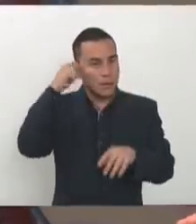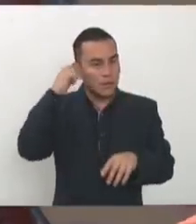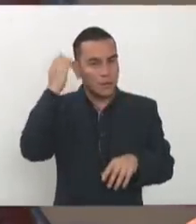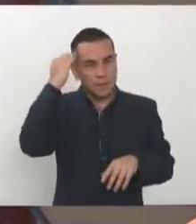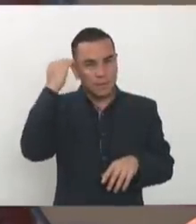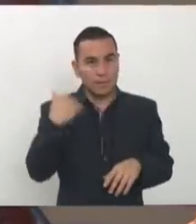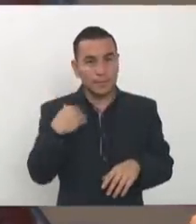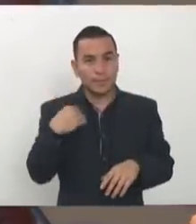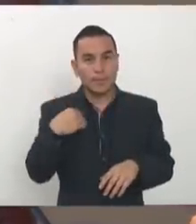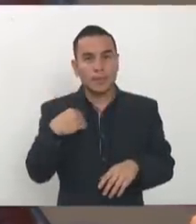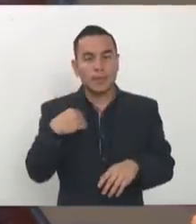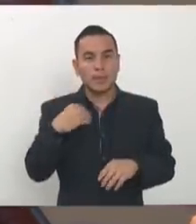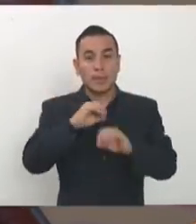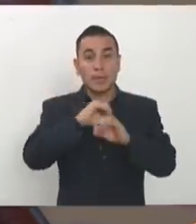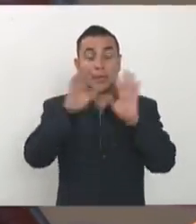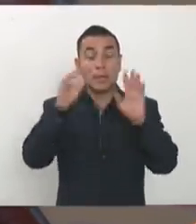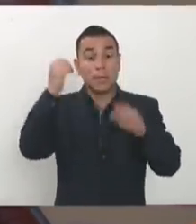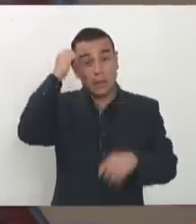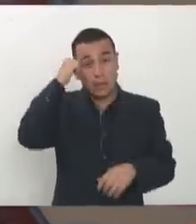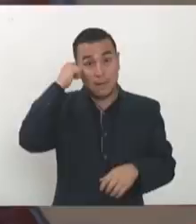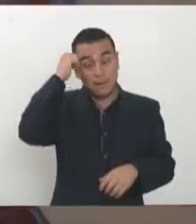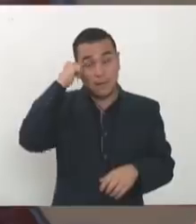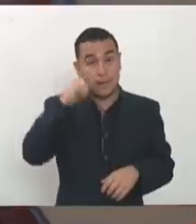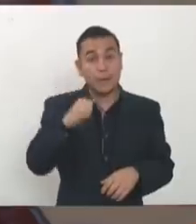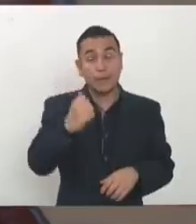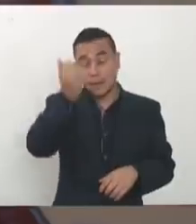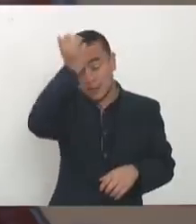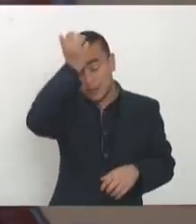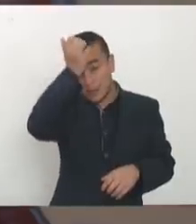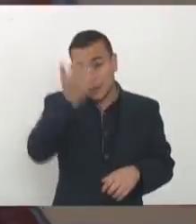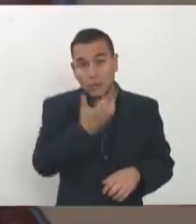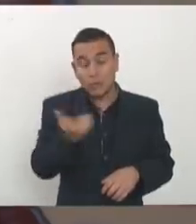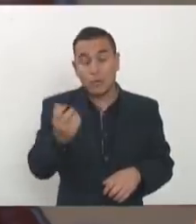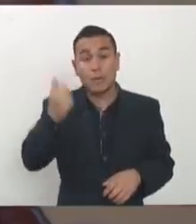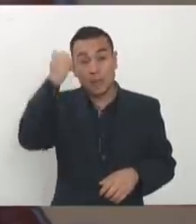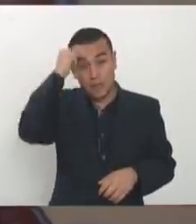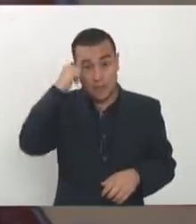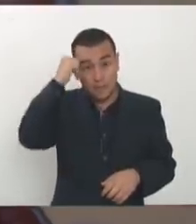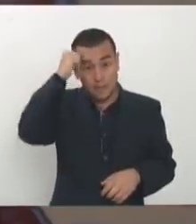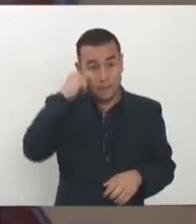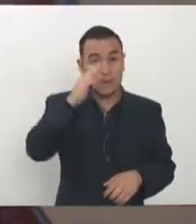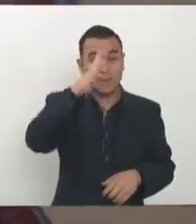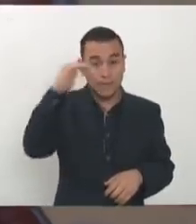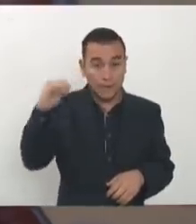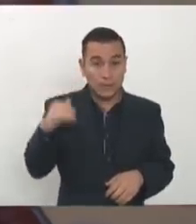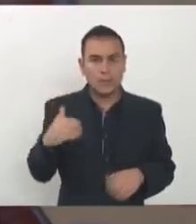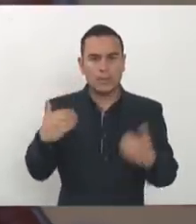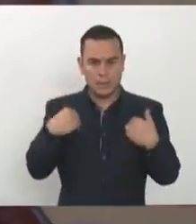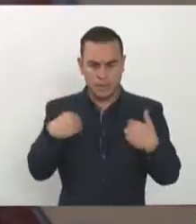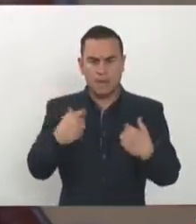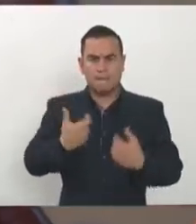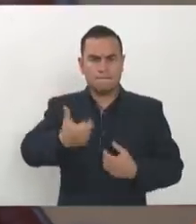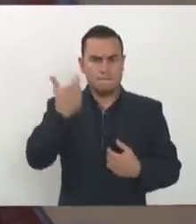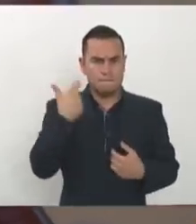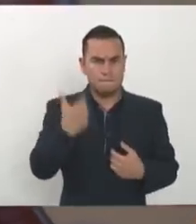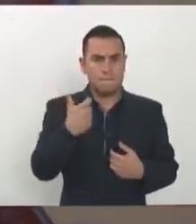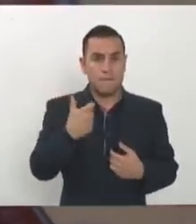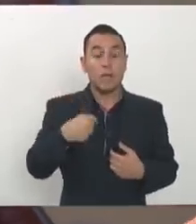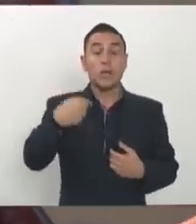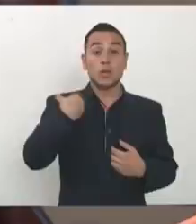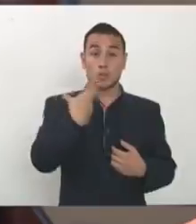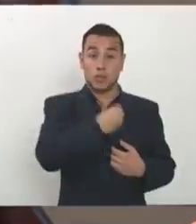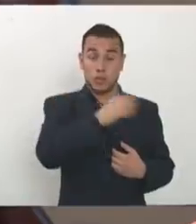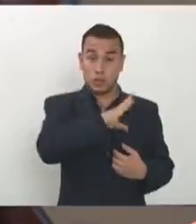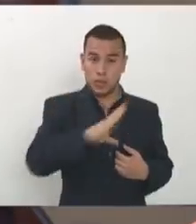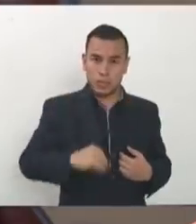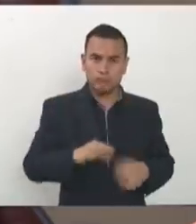salió aprende de los errores de los otros aprendamos de los países que tienen más dinero que nosotros que tienen más recursos que nosotros tenemos sistema de